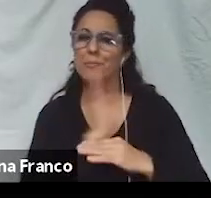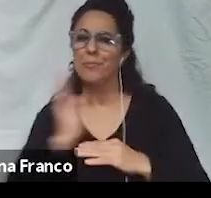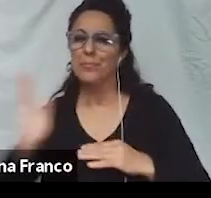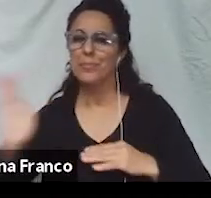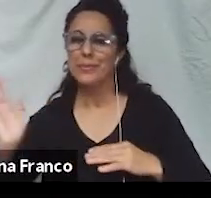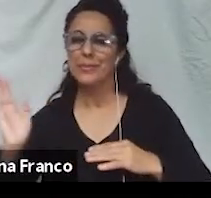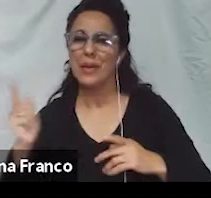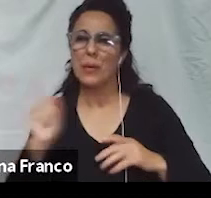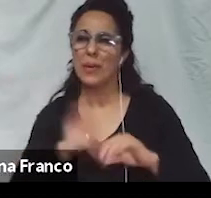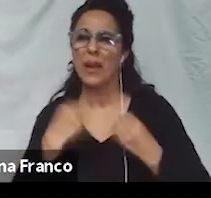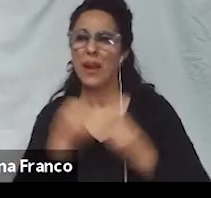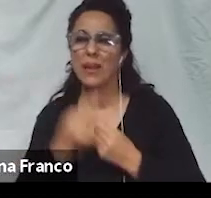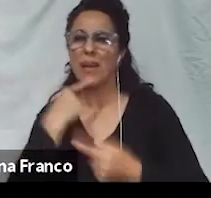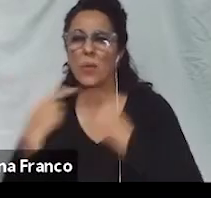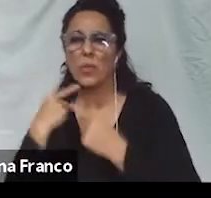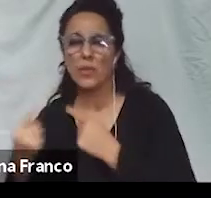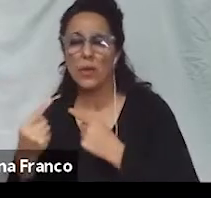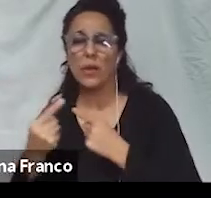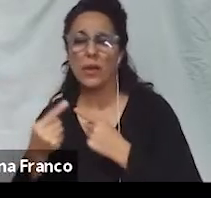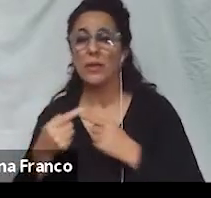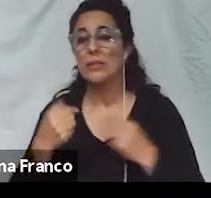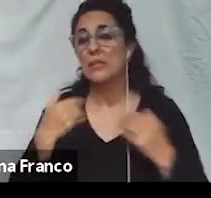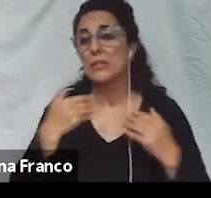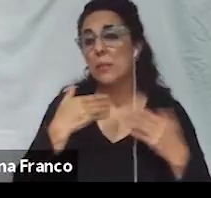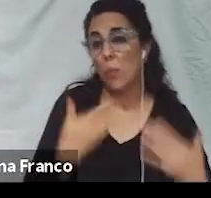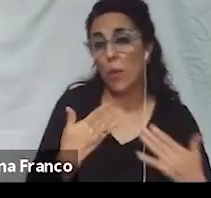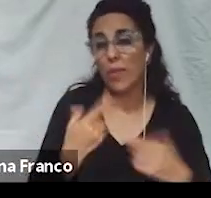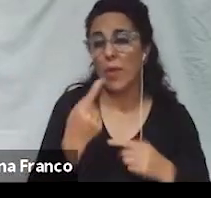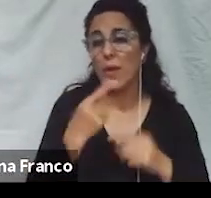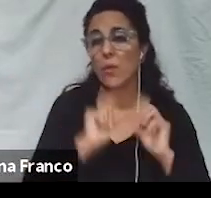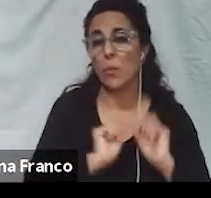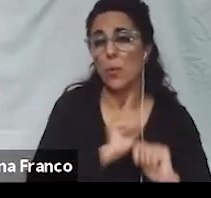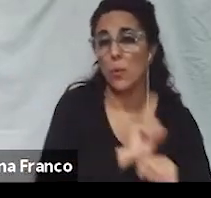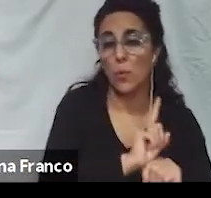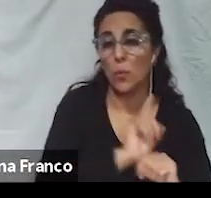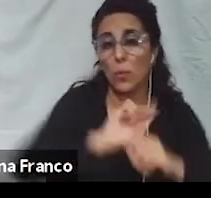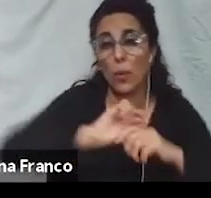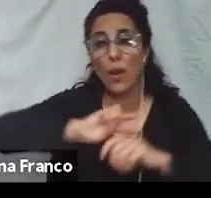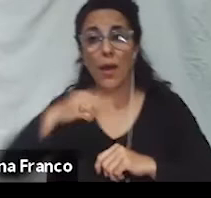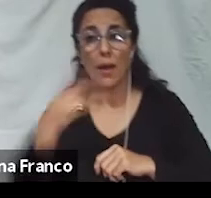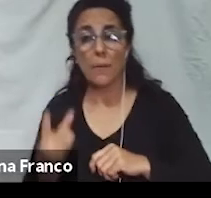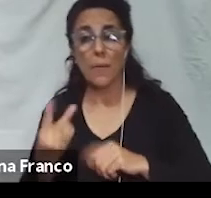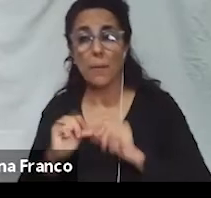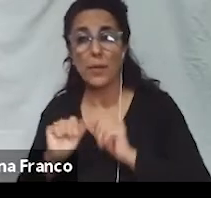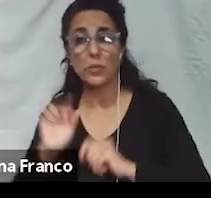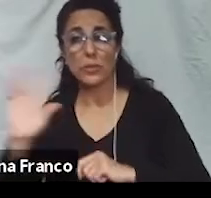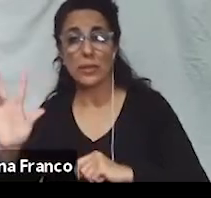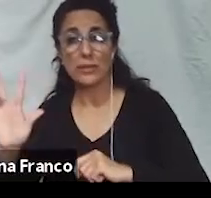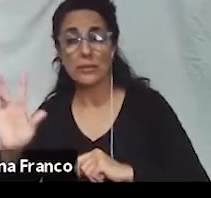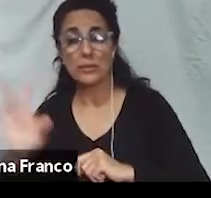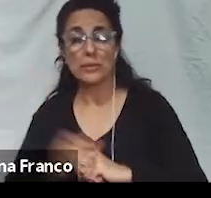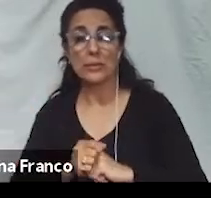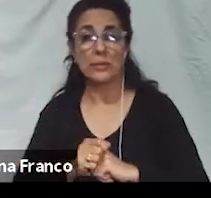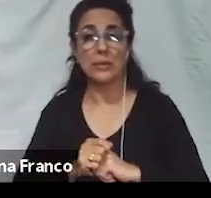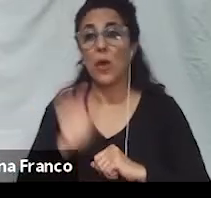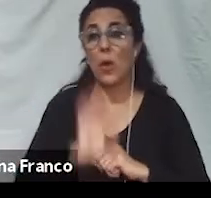secuencia a la hora de realizar la auditoría, sino que podemos estar en el paso 1 y de repente ir al paso 3 y